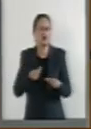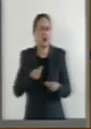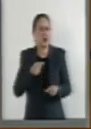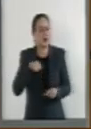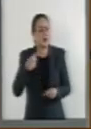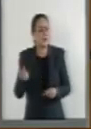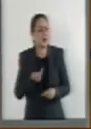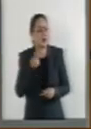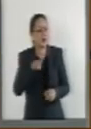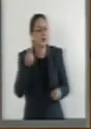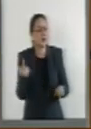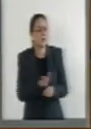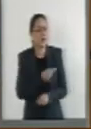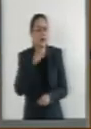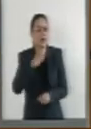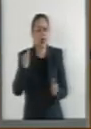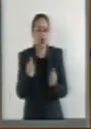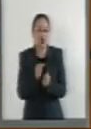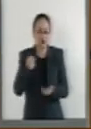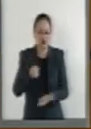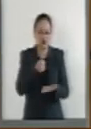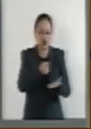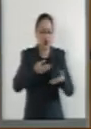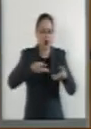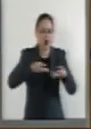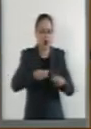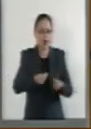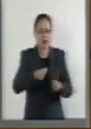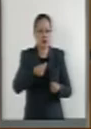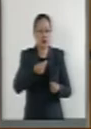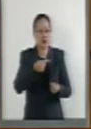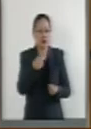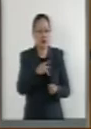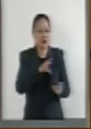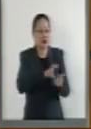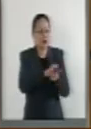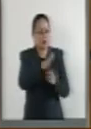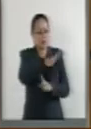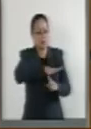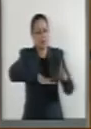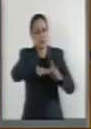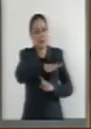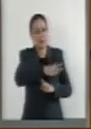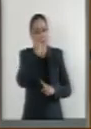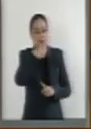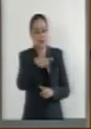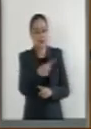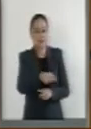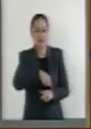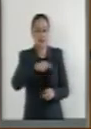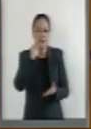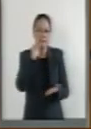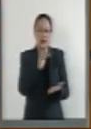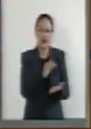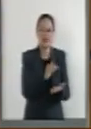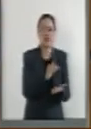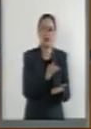preguntó que si qué pasaba con el presupuesto de egresos en el ramo del medio ambiente que sufría una reducción.